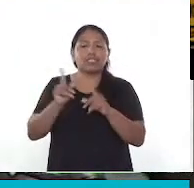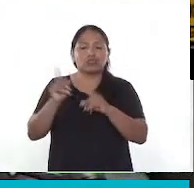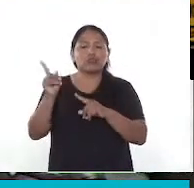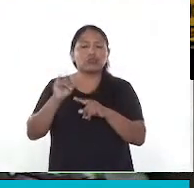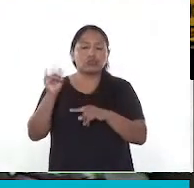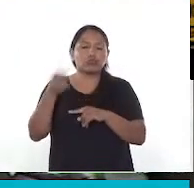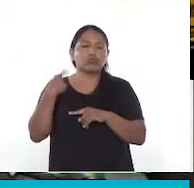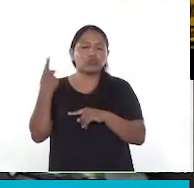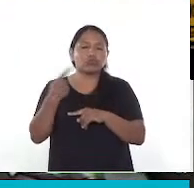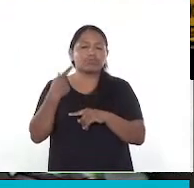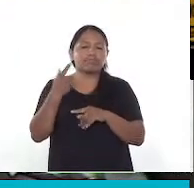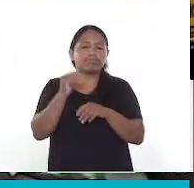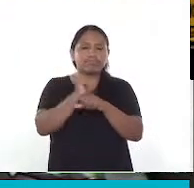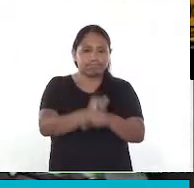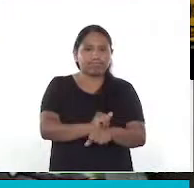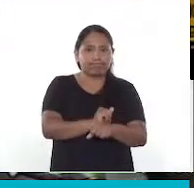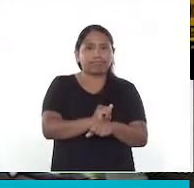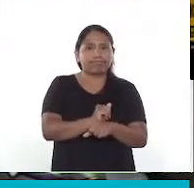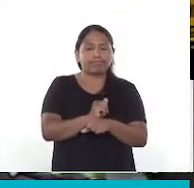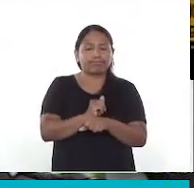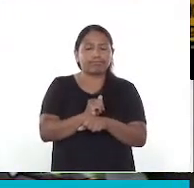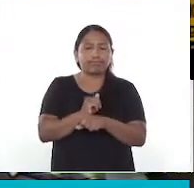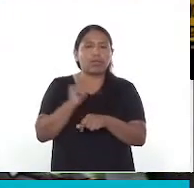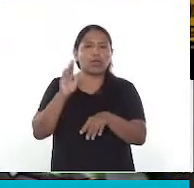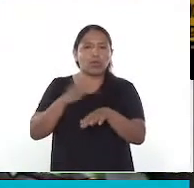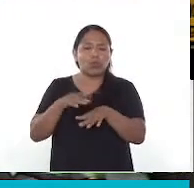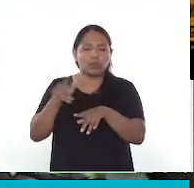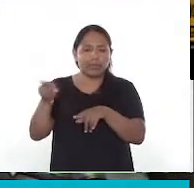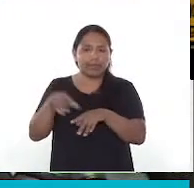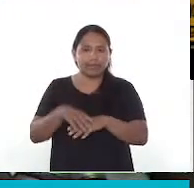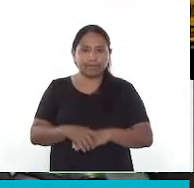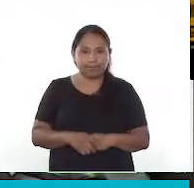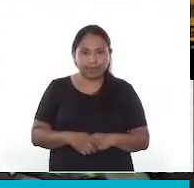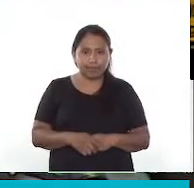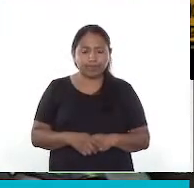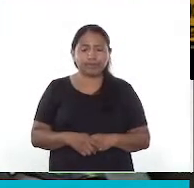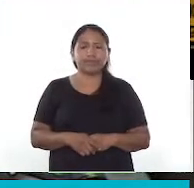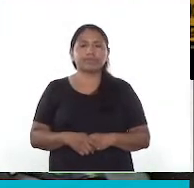momento privado de la libertad por ese monte por esos motivos